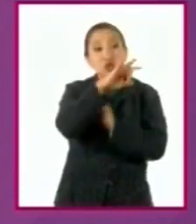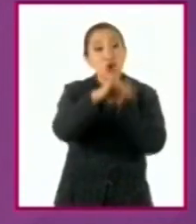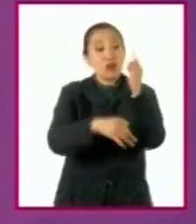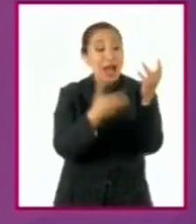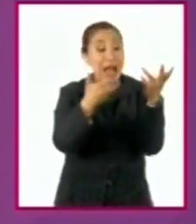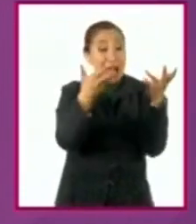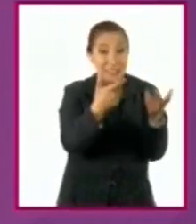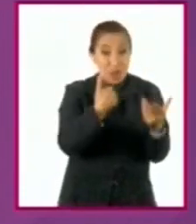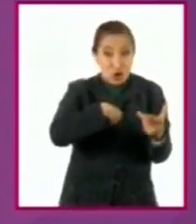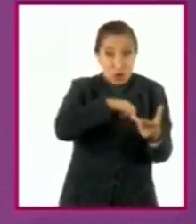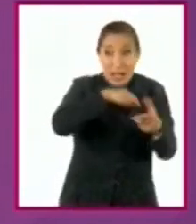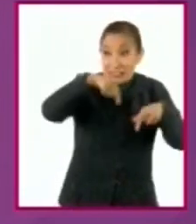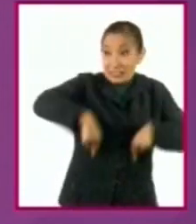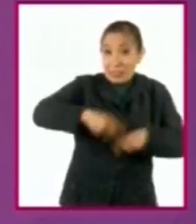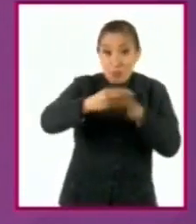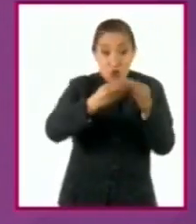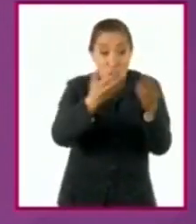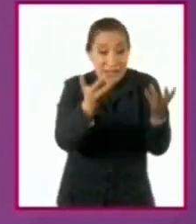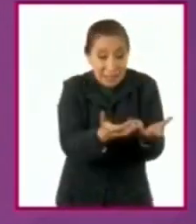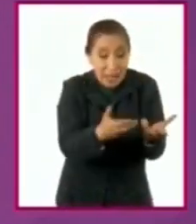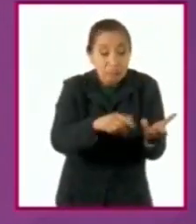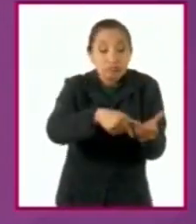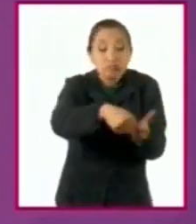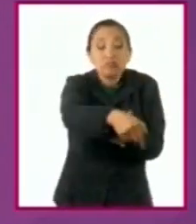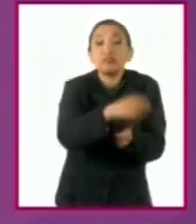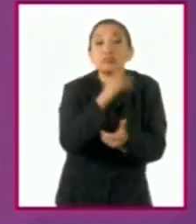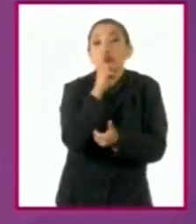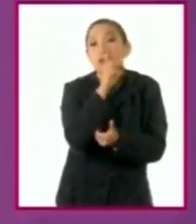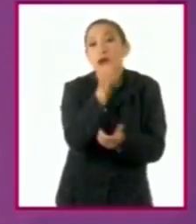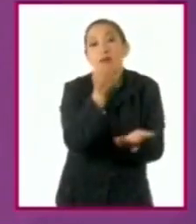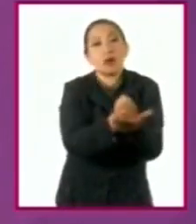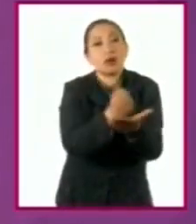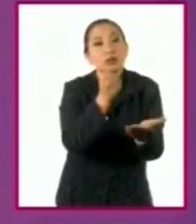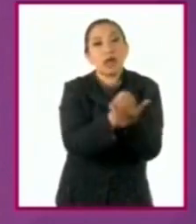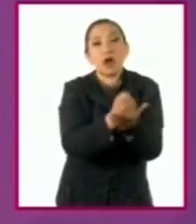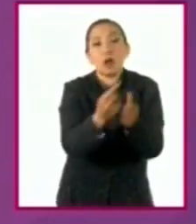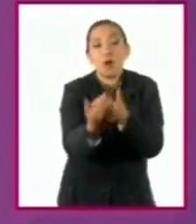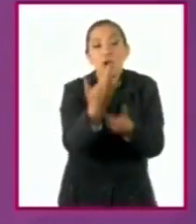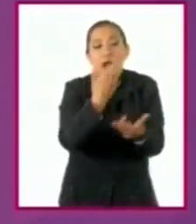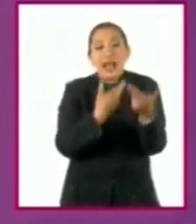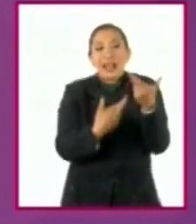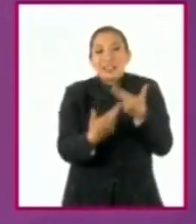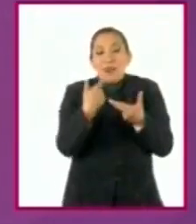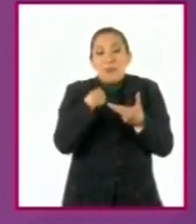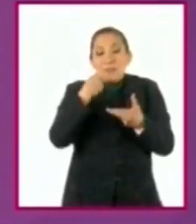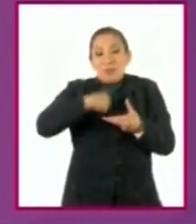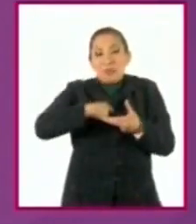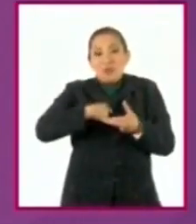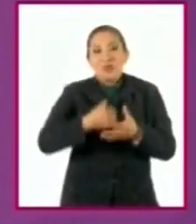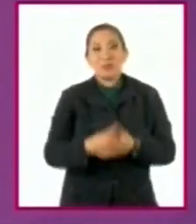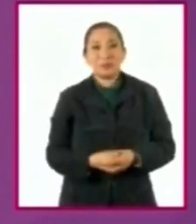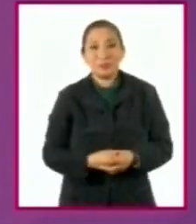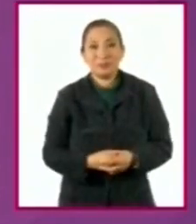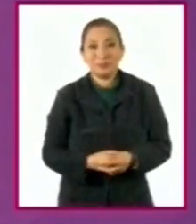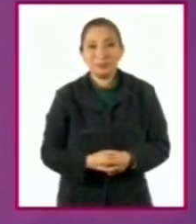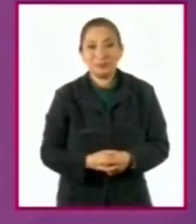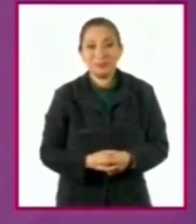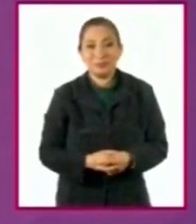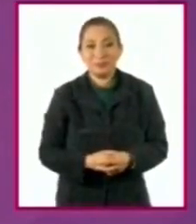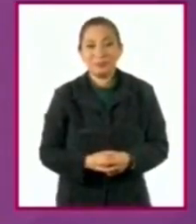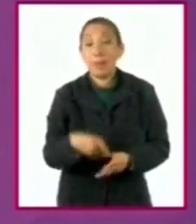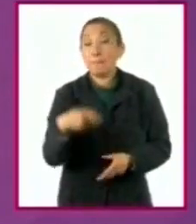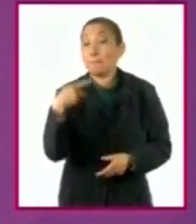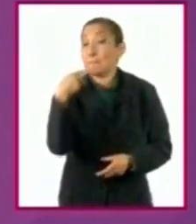acción que realicemos en este mundo trae consigo una reacción de igual magnitud aplicada sobre nosotros.